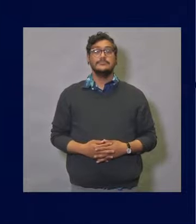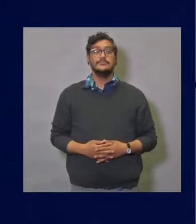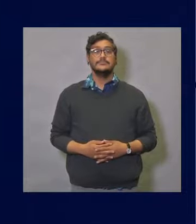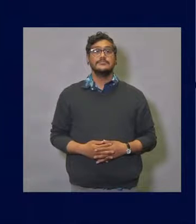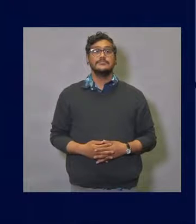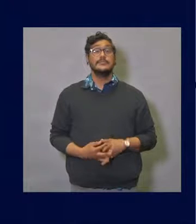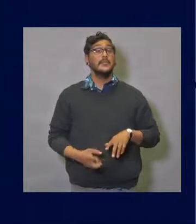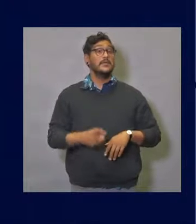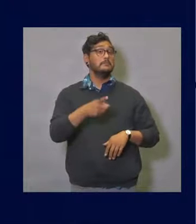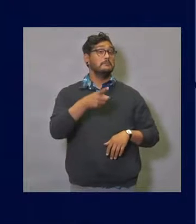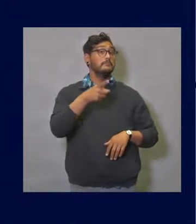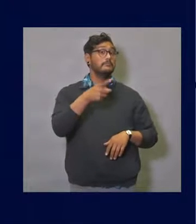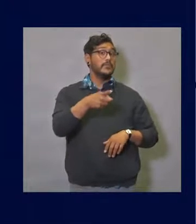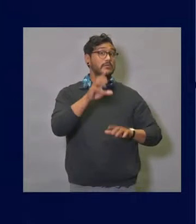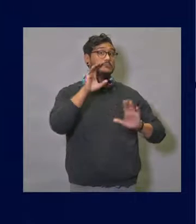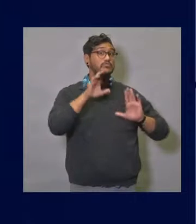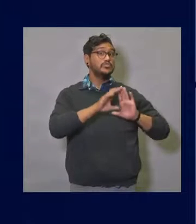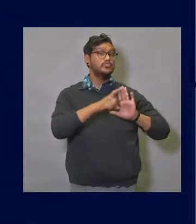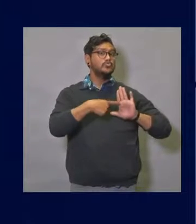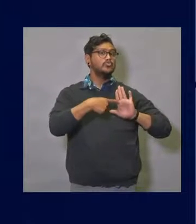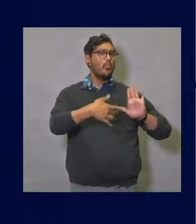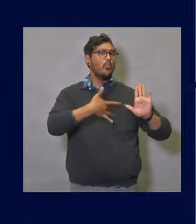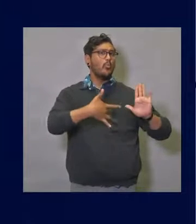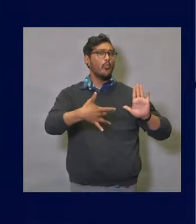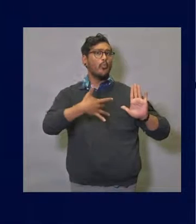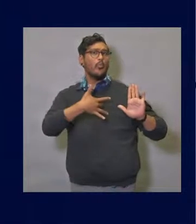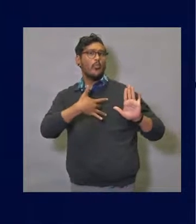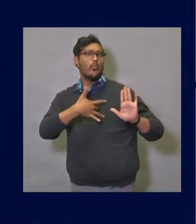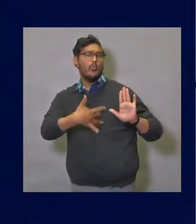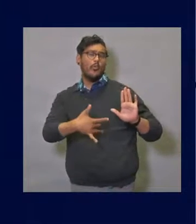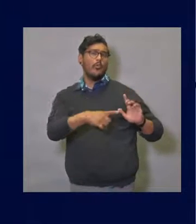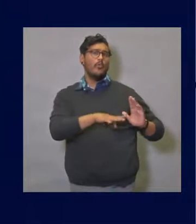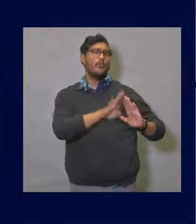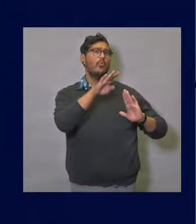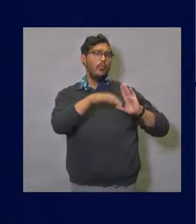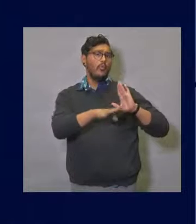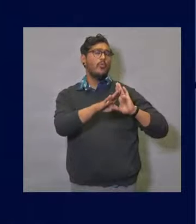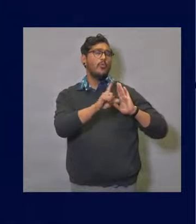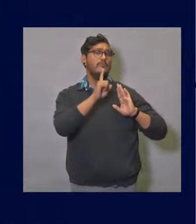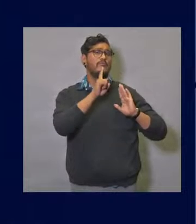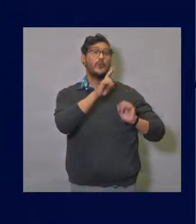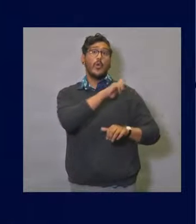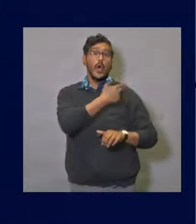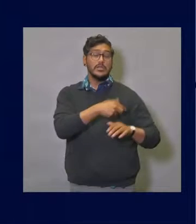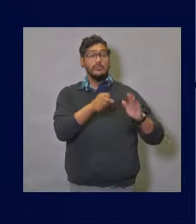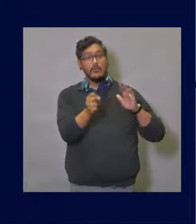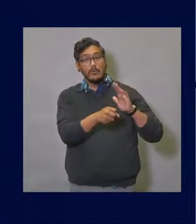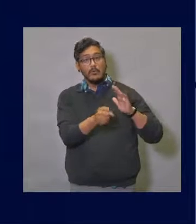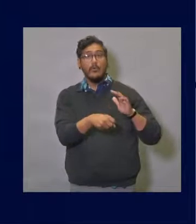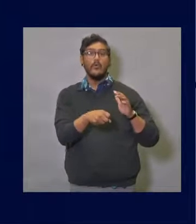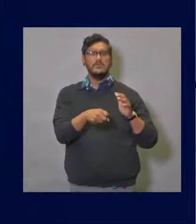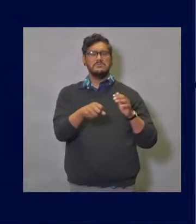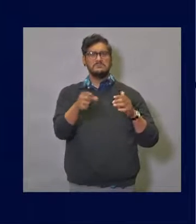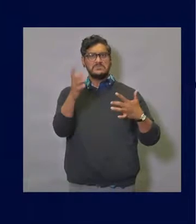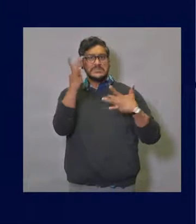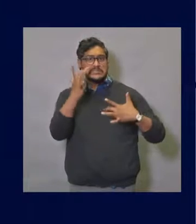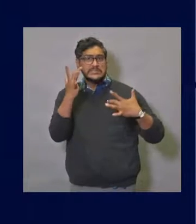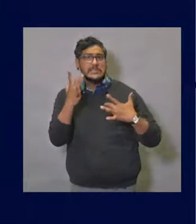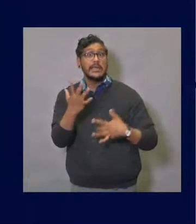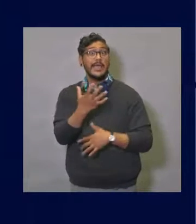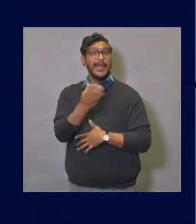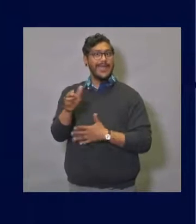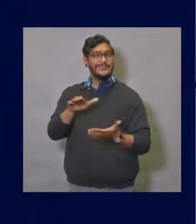Este gráfico muestra las líneas de tendencia anuales de casos, hospitalizaciones y muertes desde el 1 de marzo